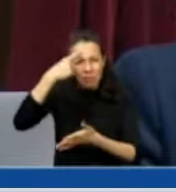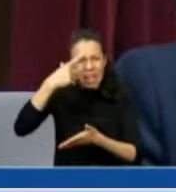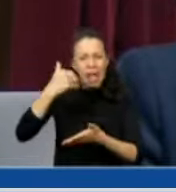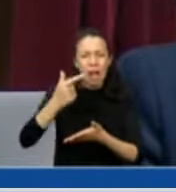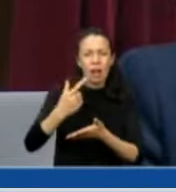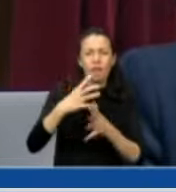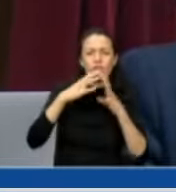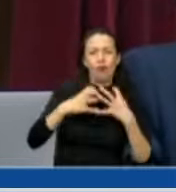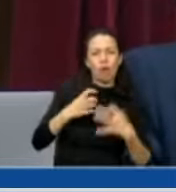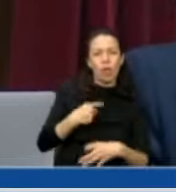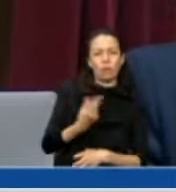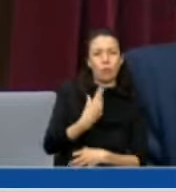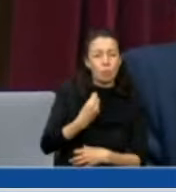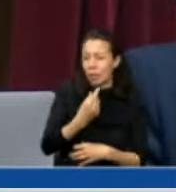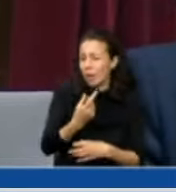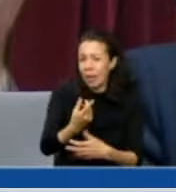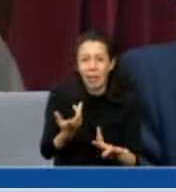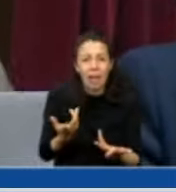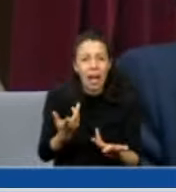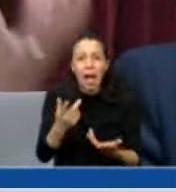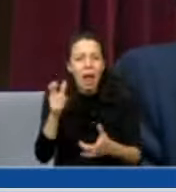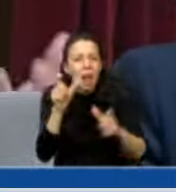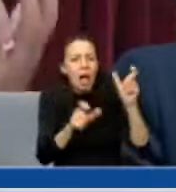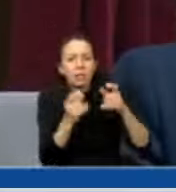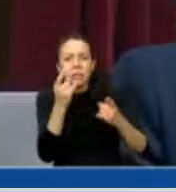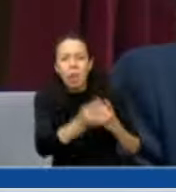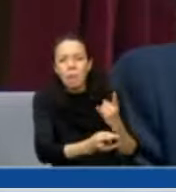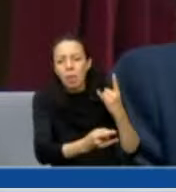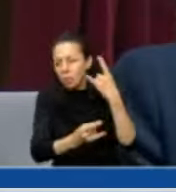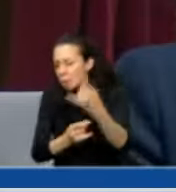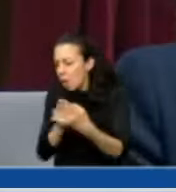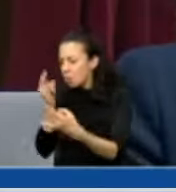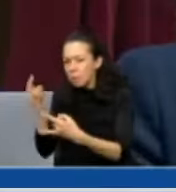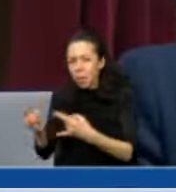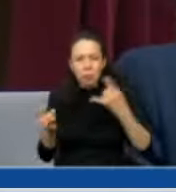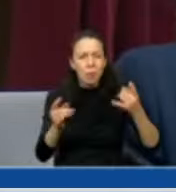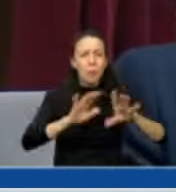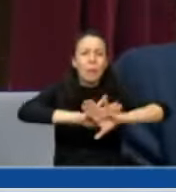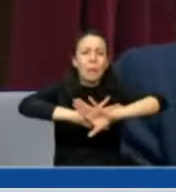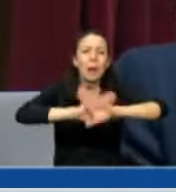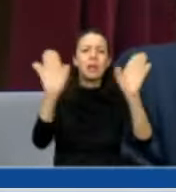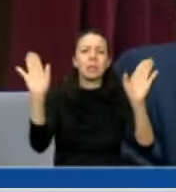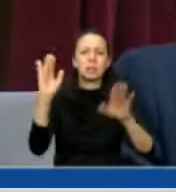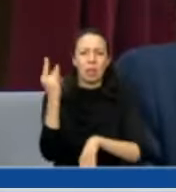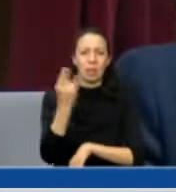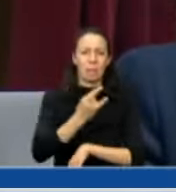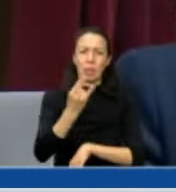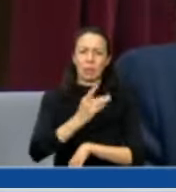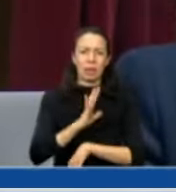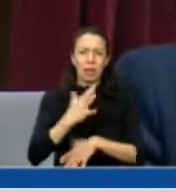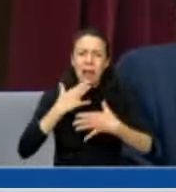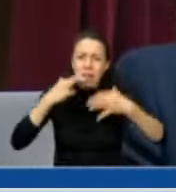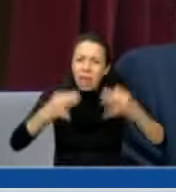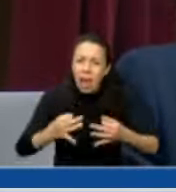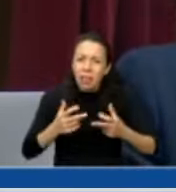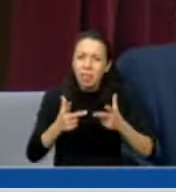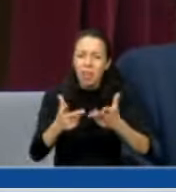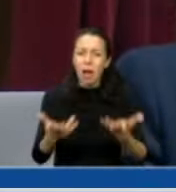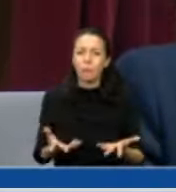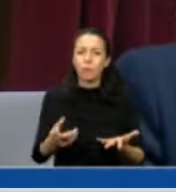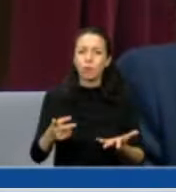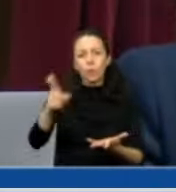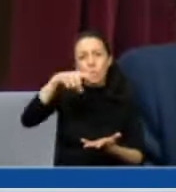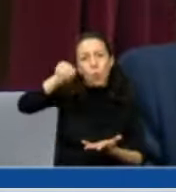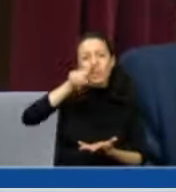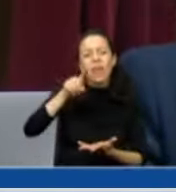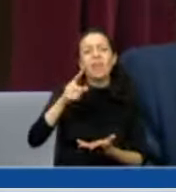por favor, hasta luego. Bueno, el diputado Manuel Aguirre, primero hablando un poquito de lo que fue la aprobación finalmente de Ley Bases, y después su mirada política.